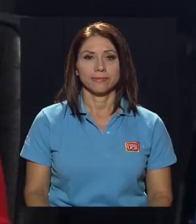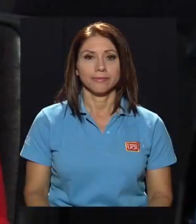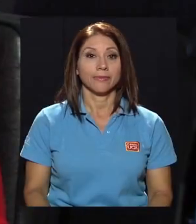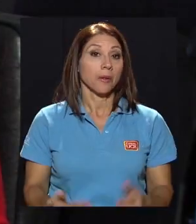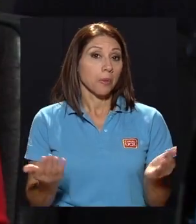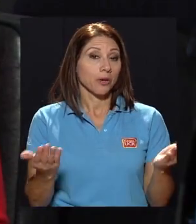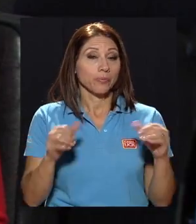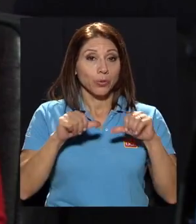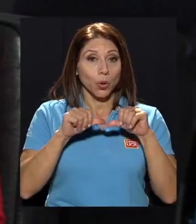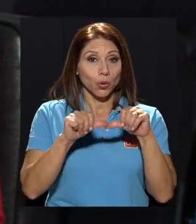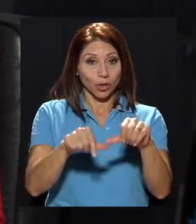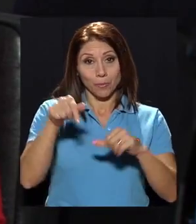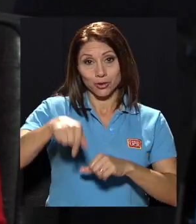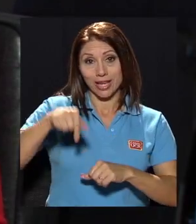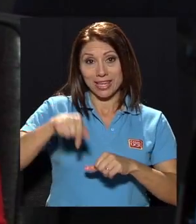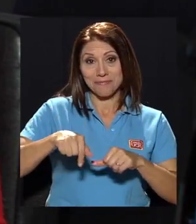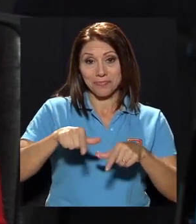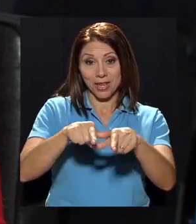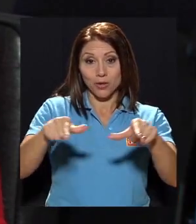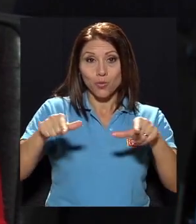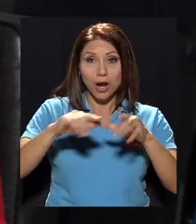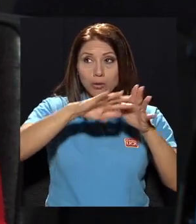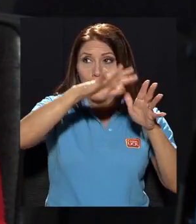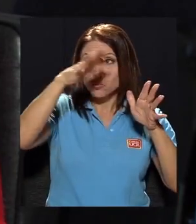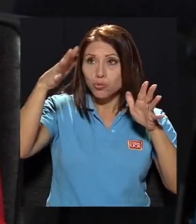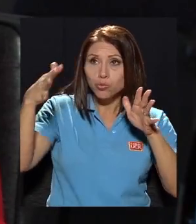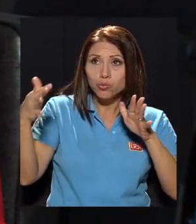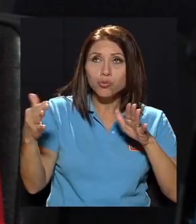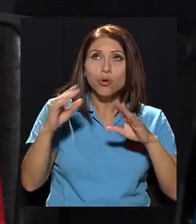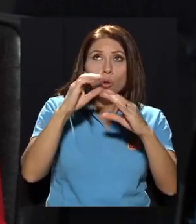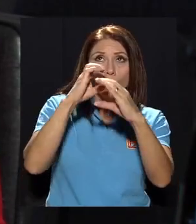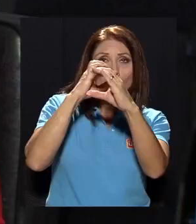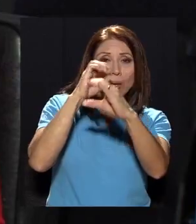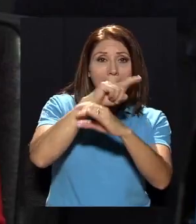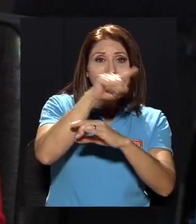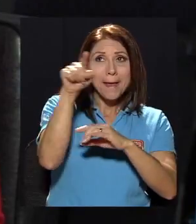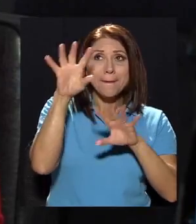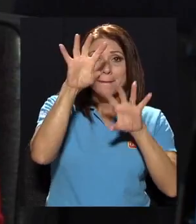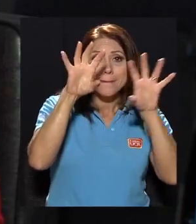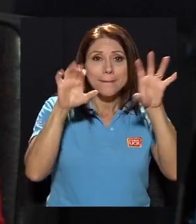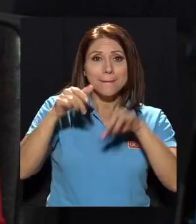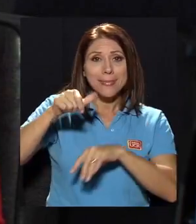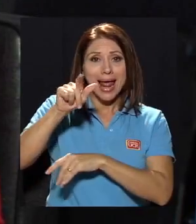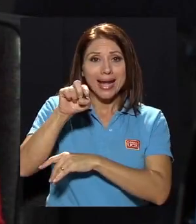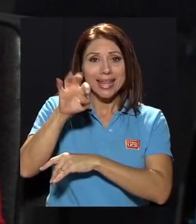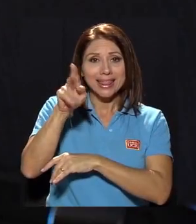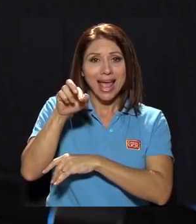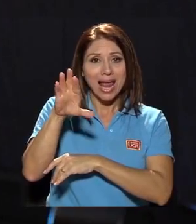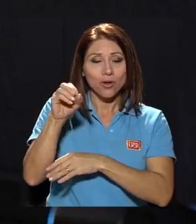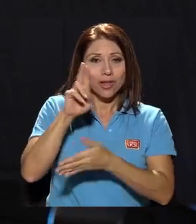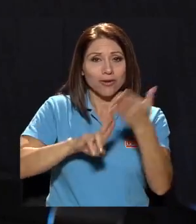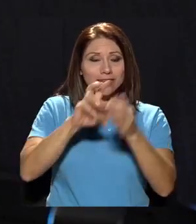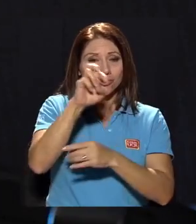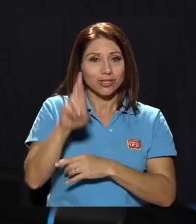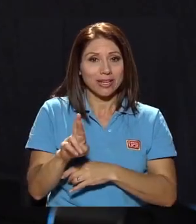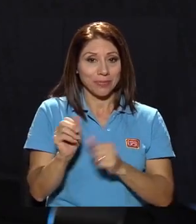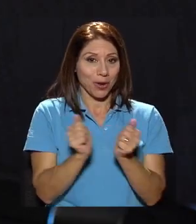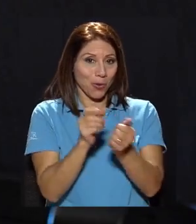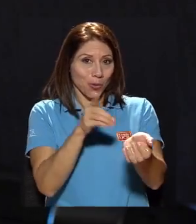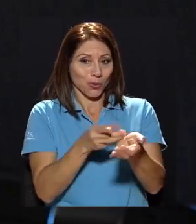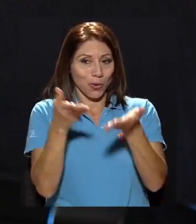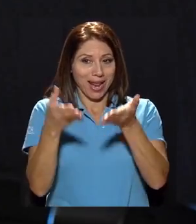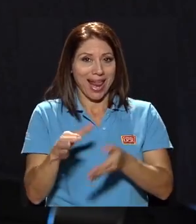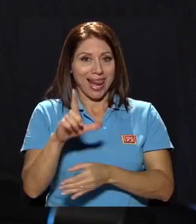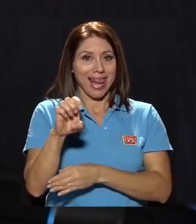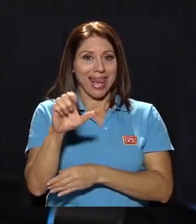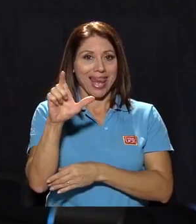Bueno, continuamos aquí desde el Planetario de la Universidad de Costa Rica en Sabanilla. Estamos con la doctora Lela Talishvili. Ella